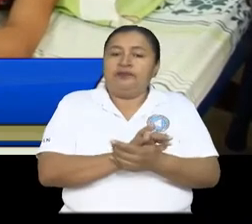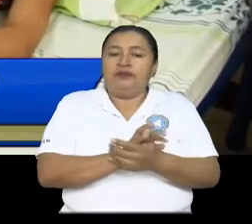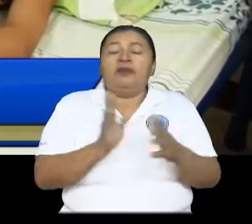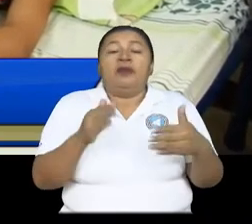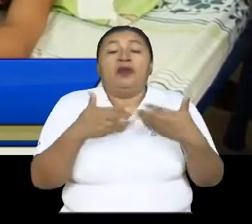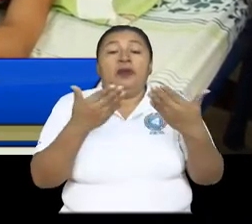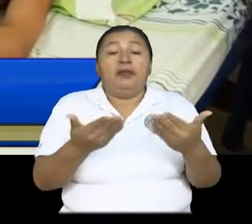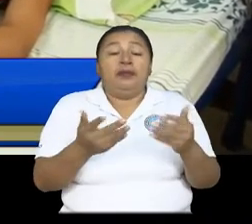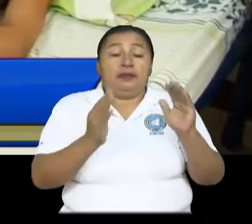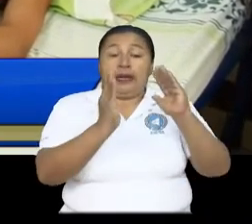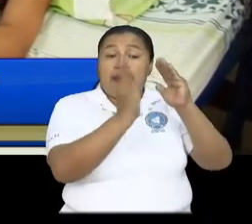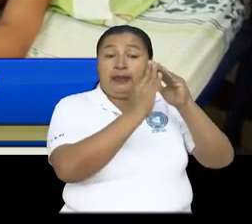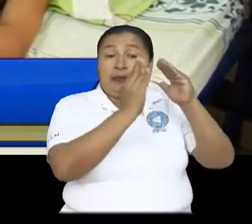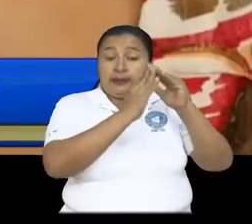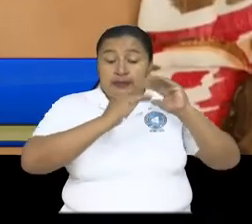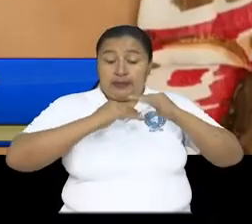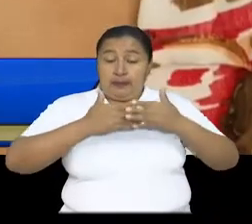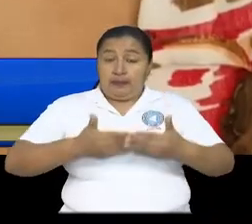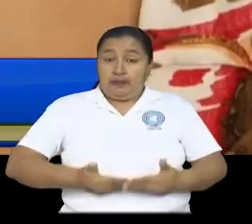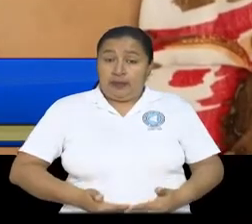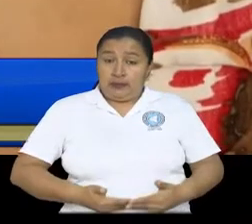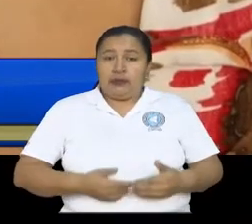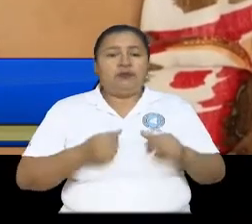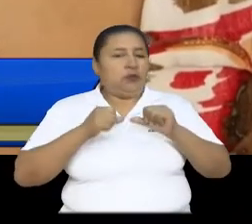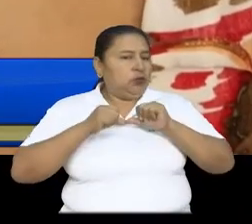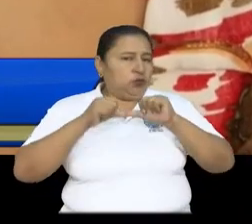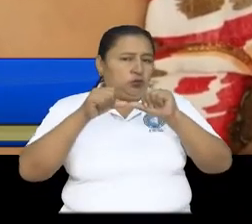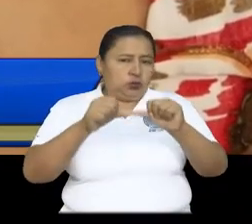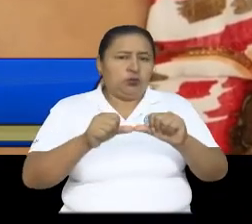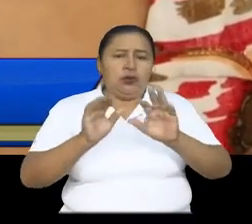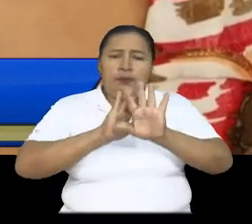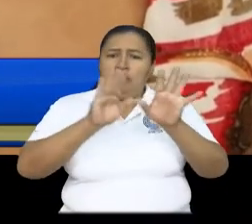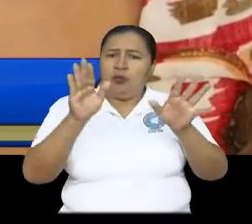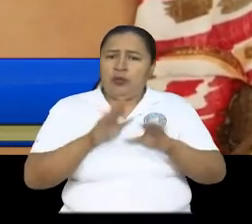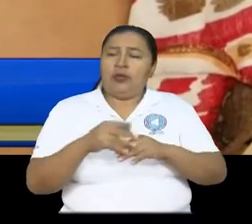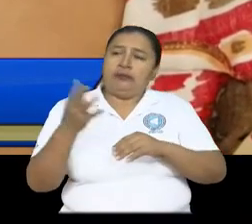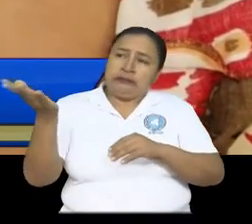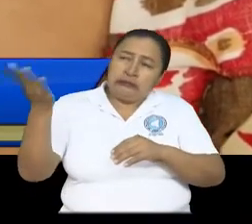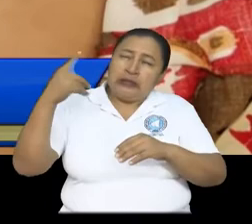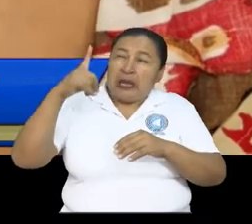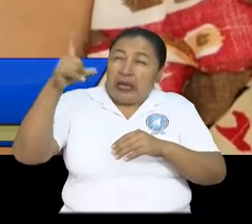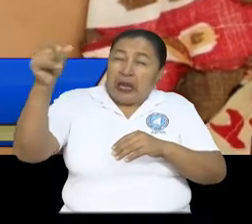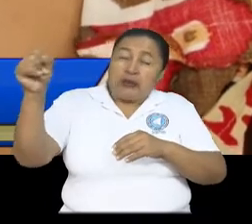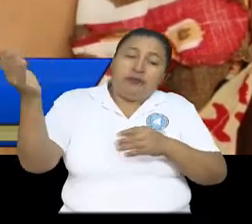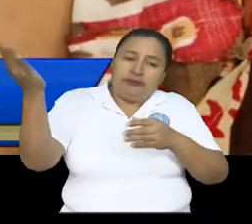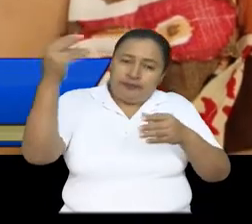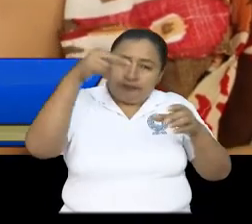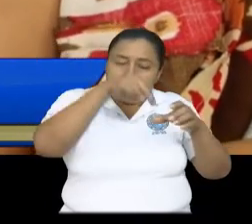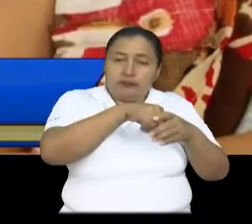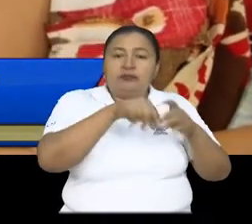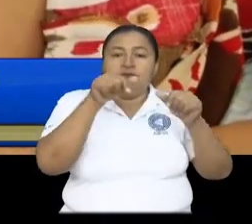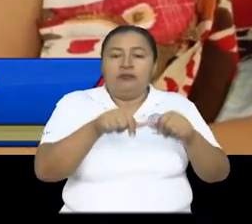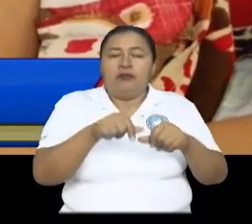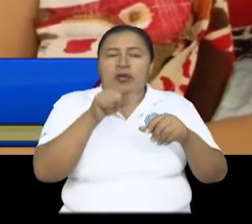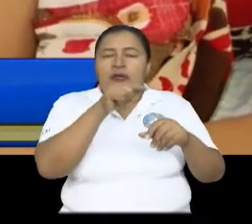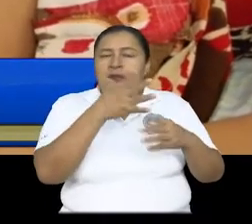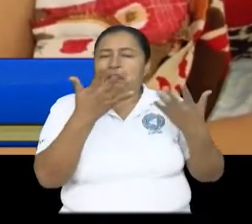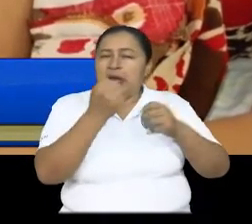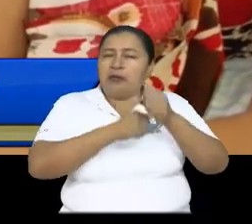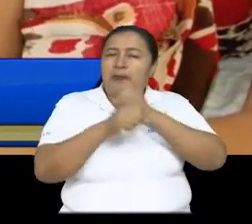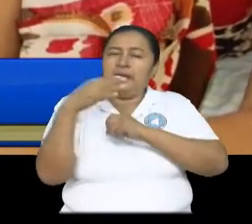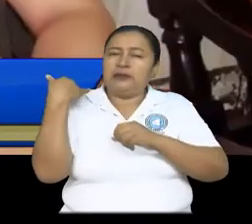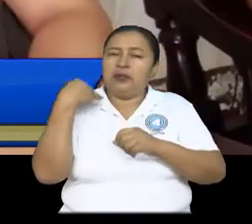tema de las casas maternas lo vamos a seguir albergando a las mujeres el año pasado nosotros albergamos casi